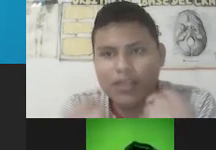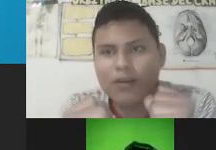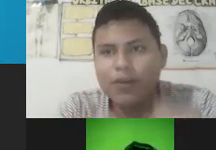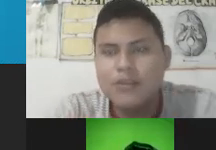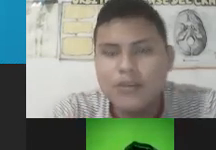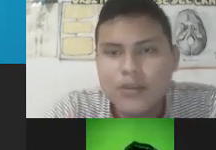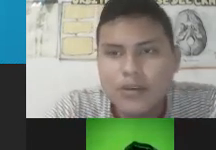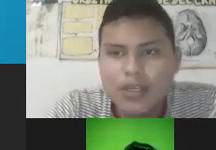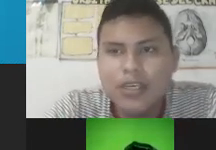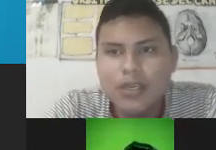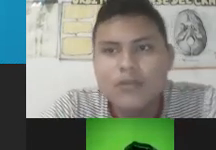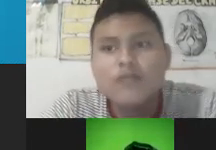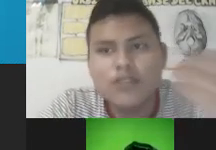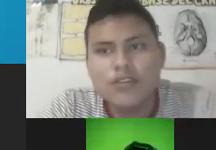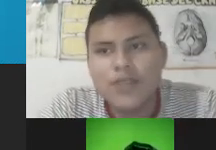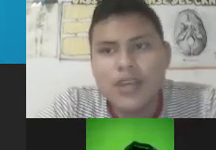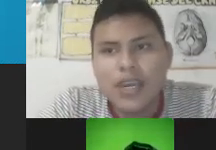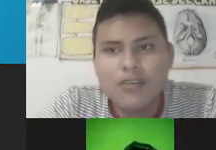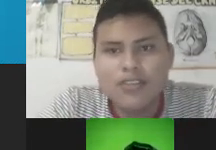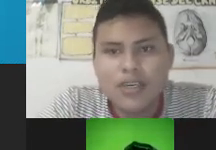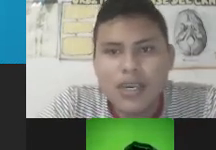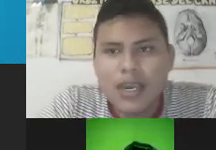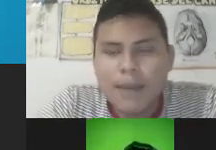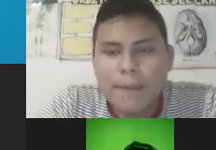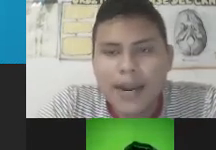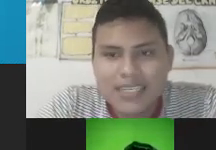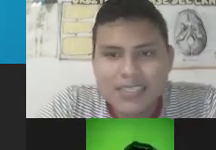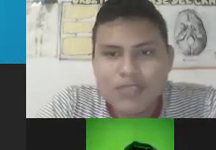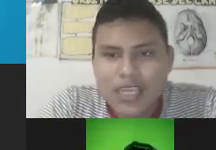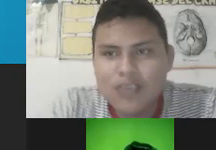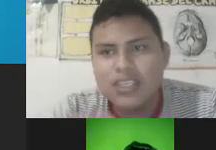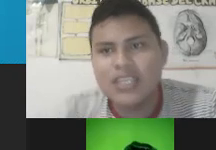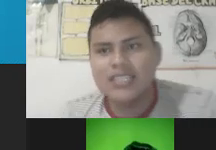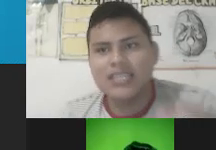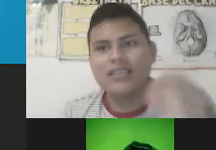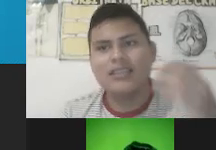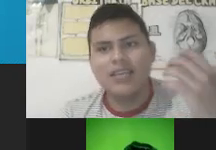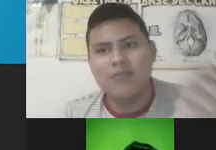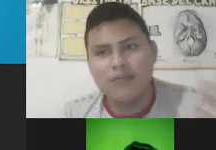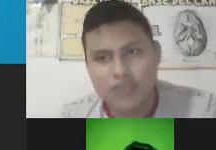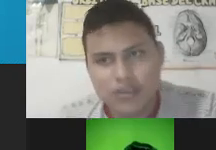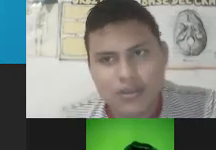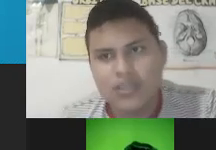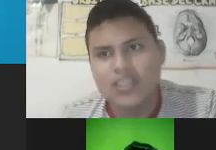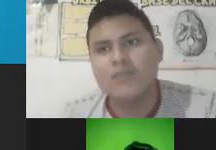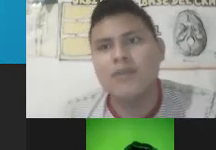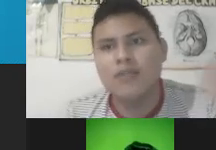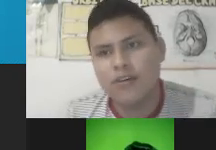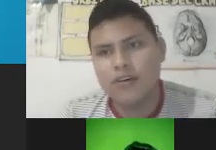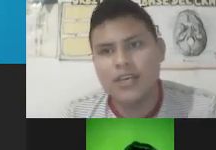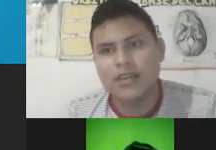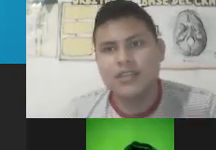forma, cómo está compuesto, ¿no? Y su función. Entonces, para hacerse un tejido tienen que ser de misma función y de